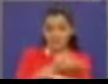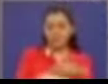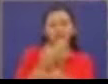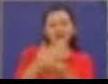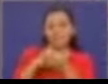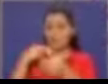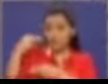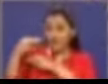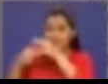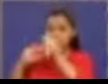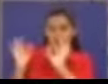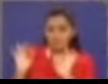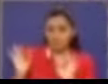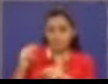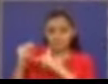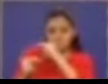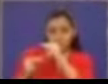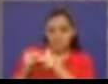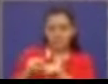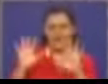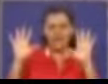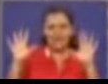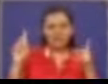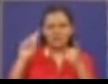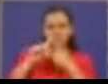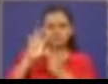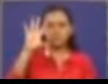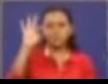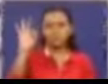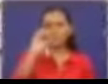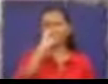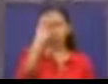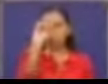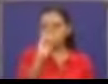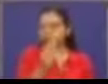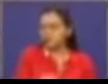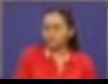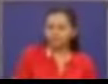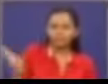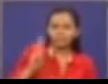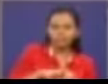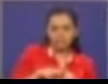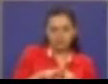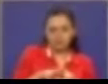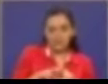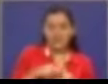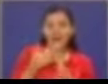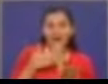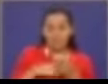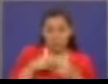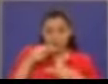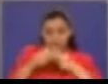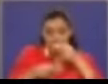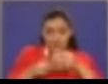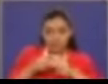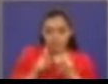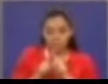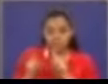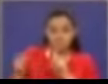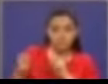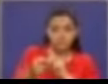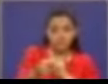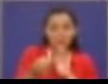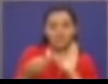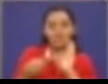tenían que pagar un recargo de entre el 10 y el 50%. En el caso de herederos indirectos, el impuesto iba